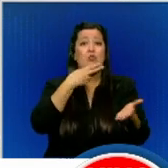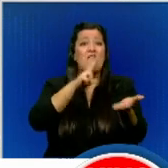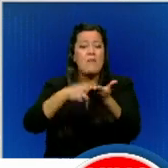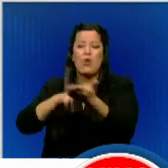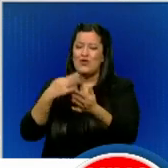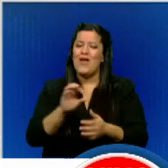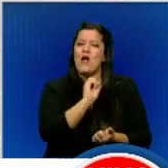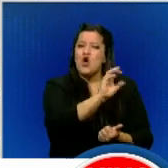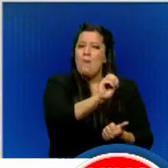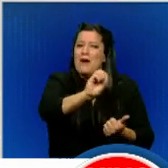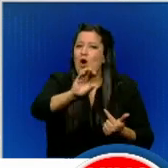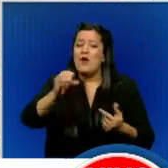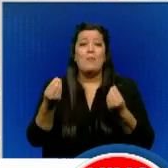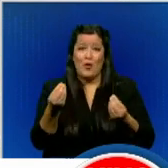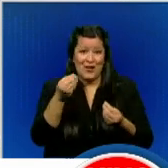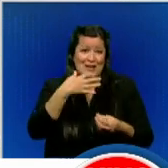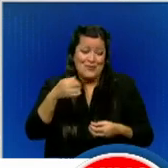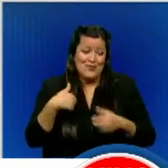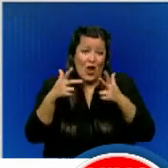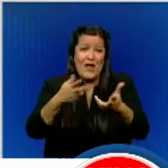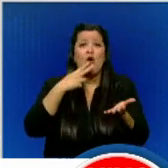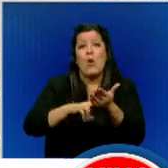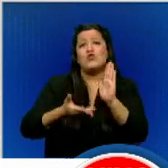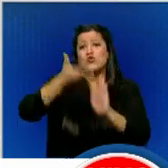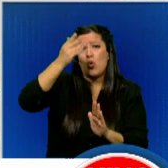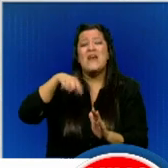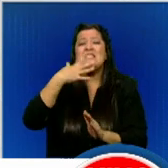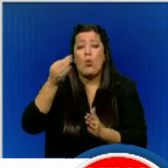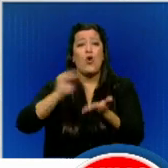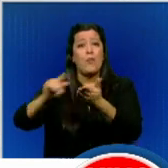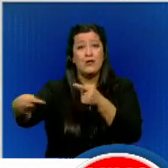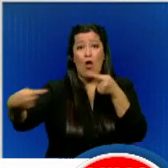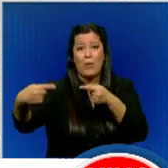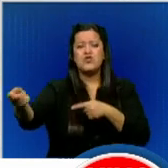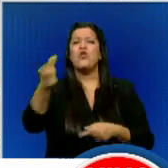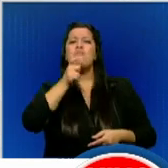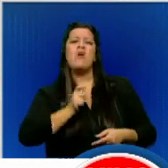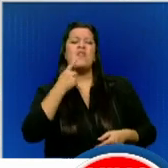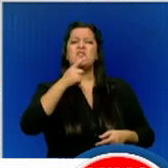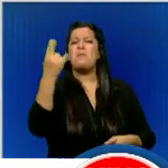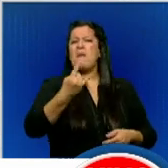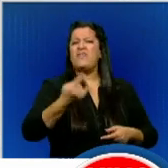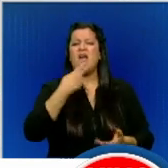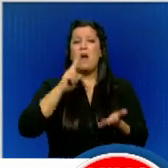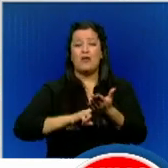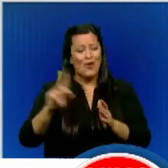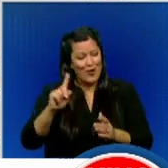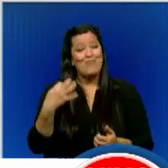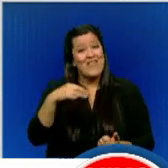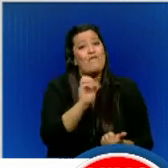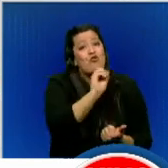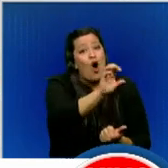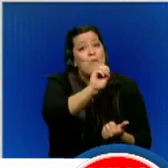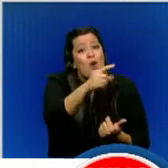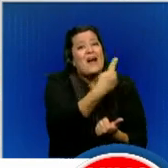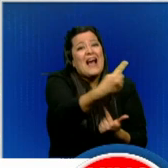nombrar porque cada vez que digo esto algún diputado del otro lado me contesta me dice es mentira que se subieron entonces los voy a tener que mencionar